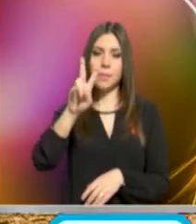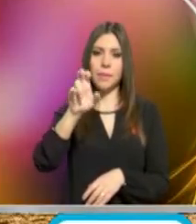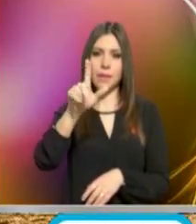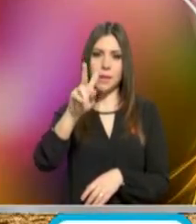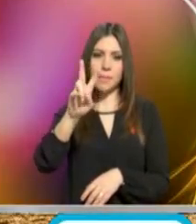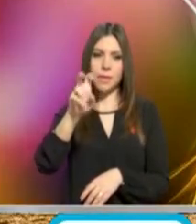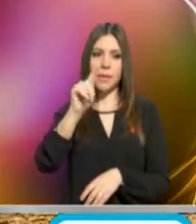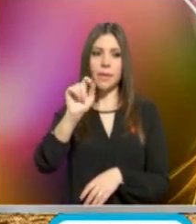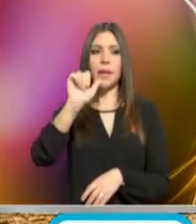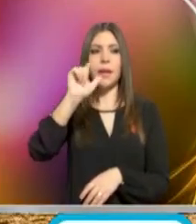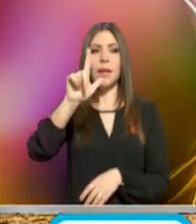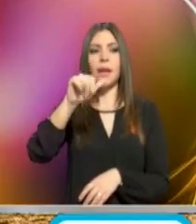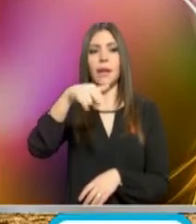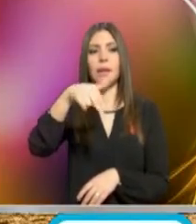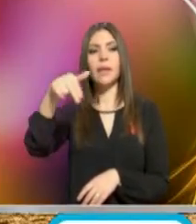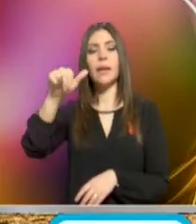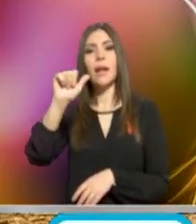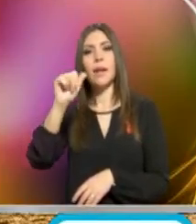poco.